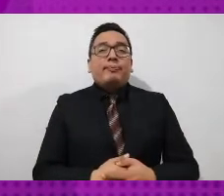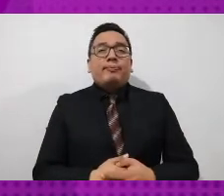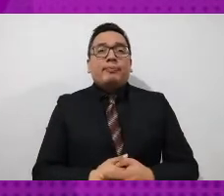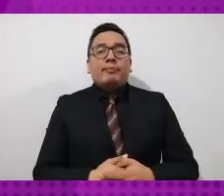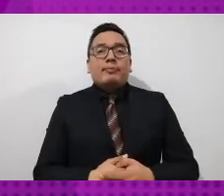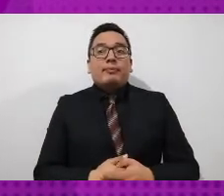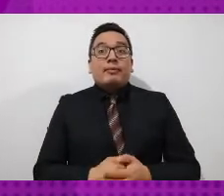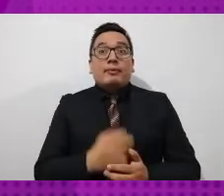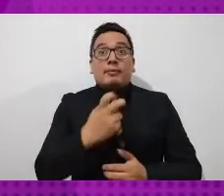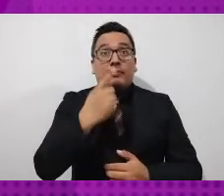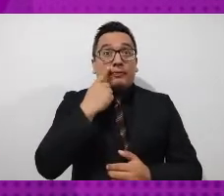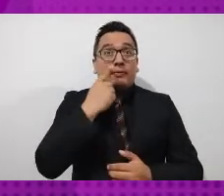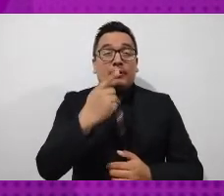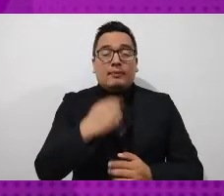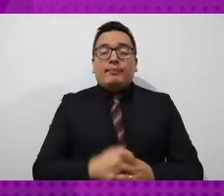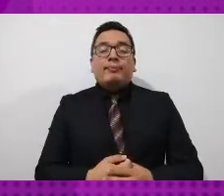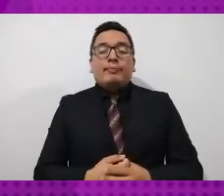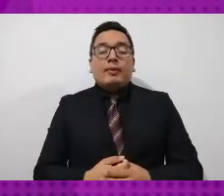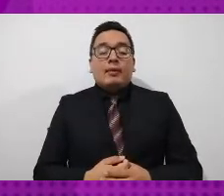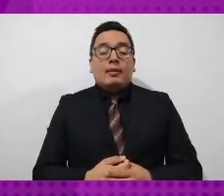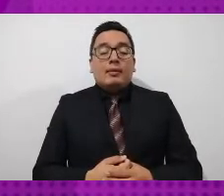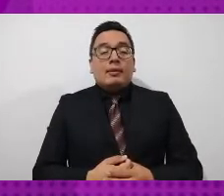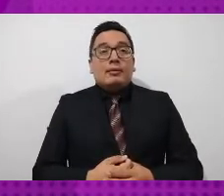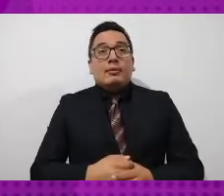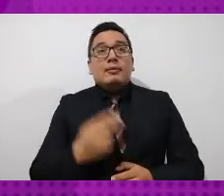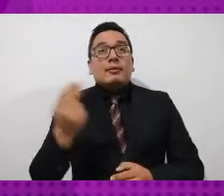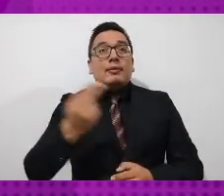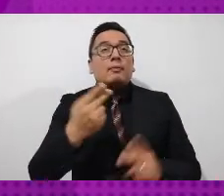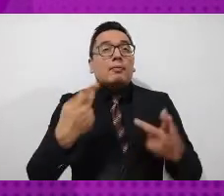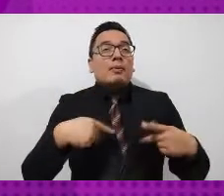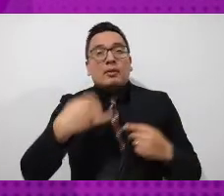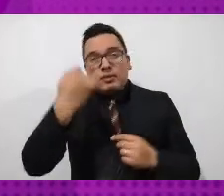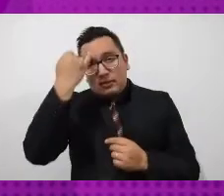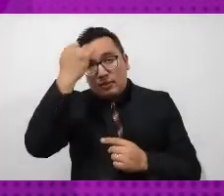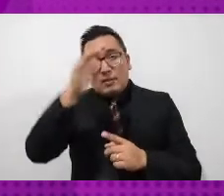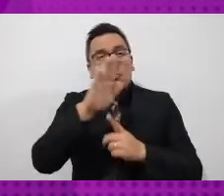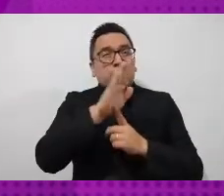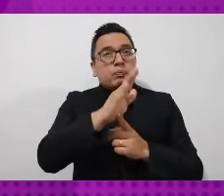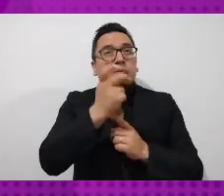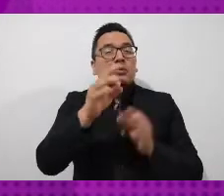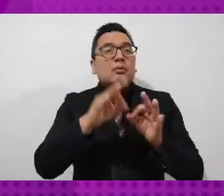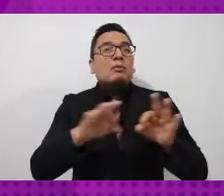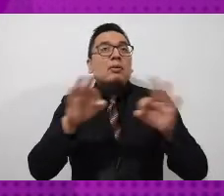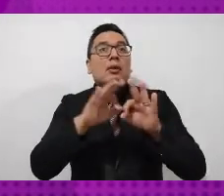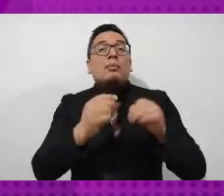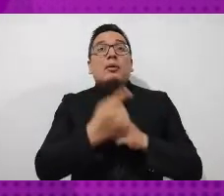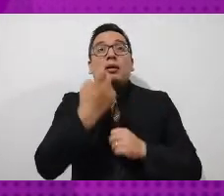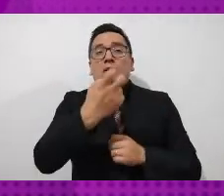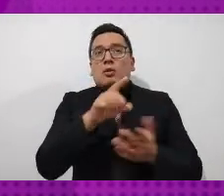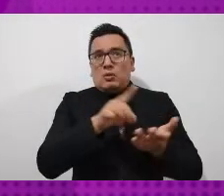me lleva a algo muy importante. La iniciativa popular, además también de ser un derecho